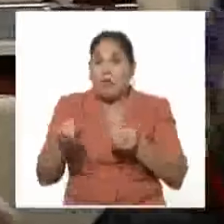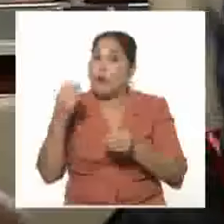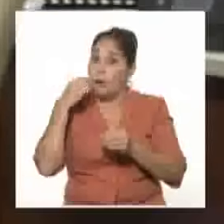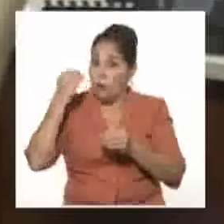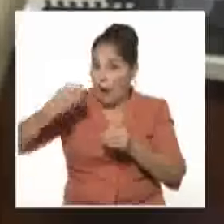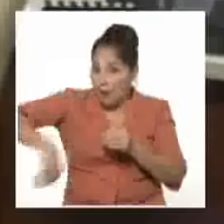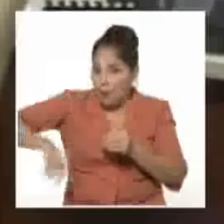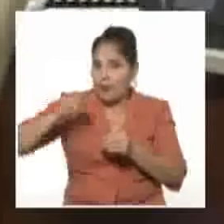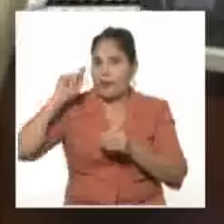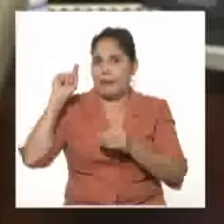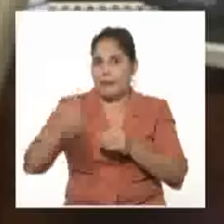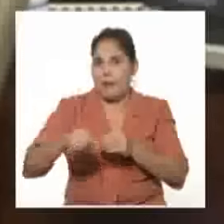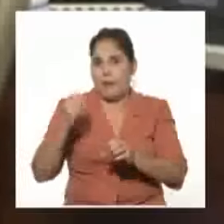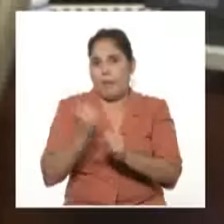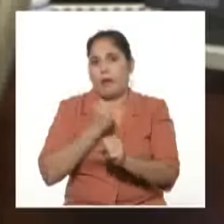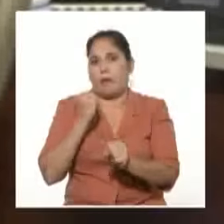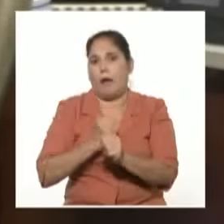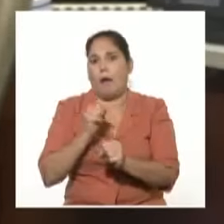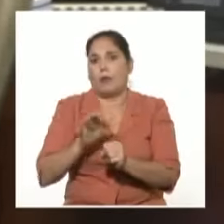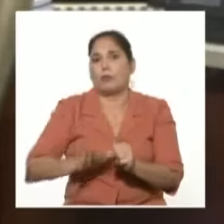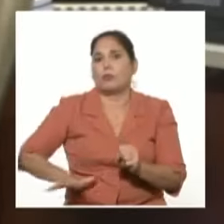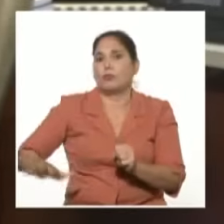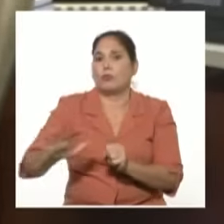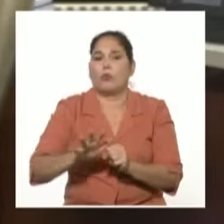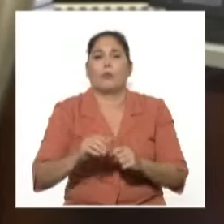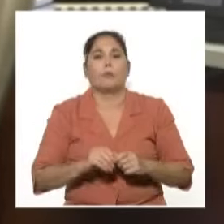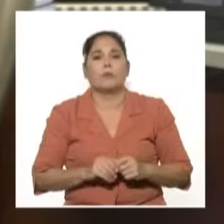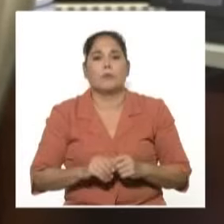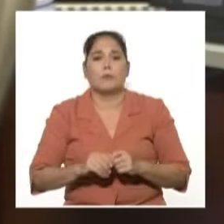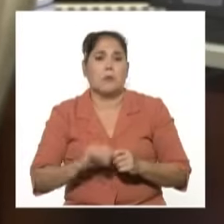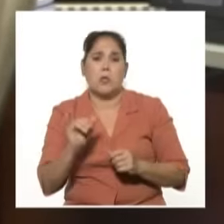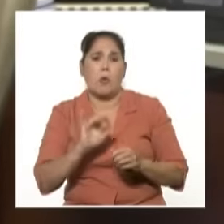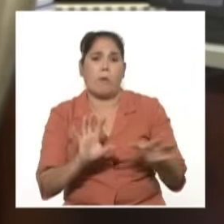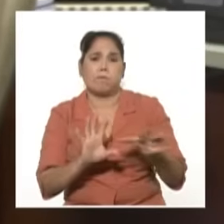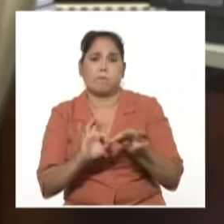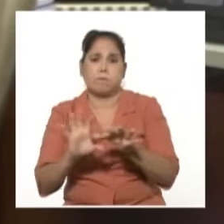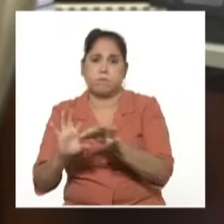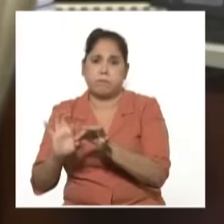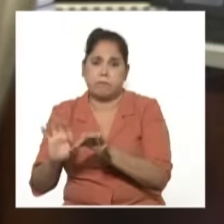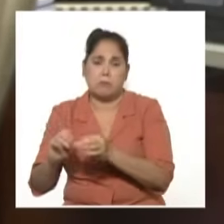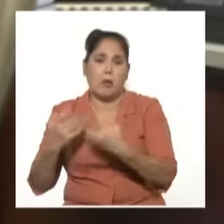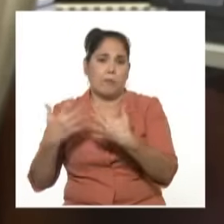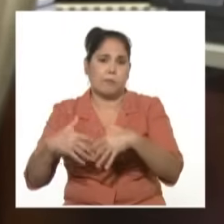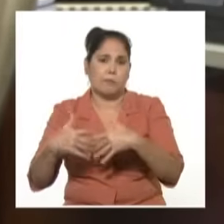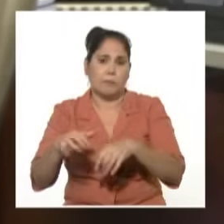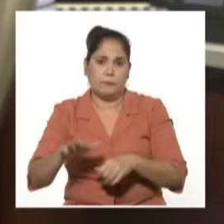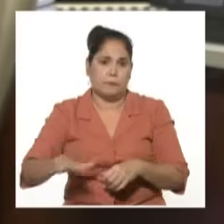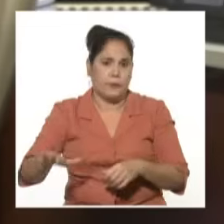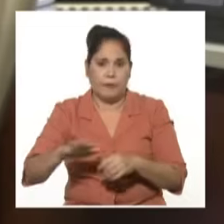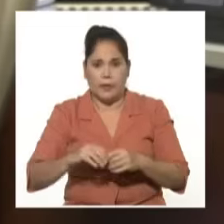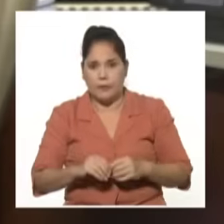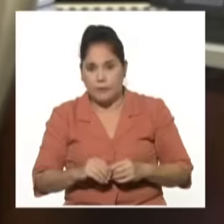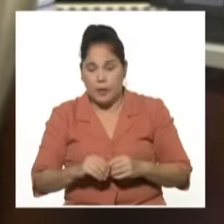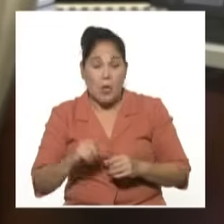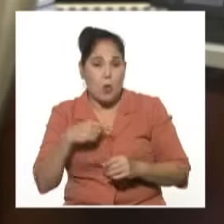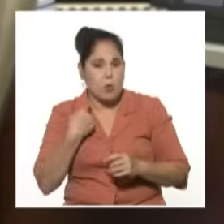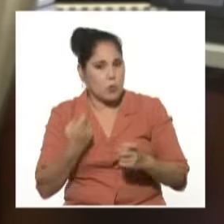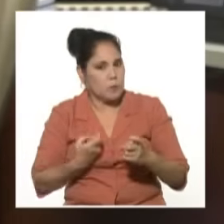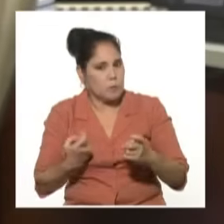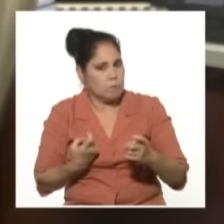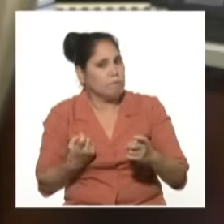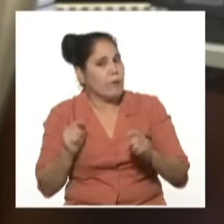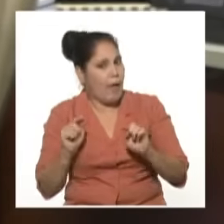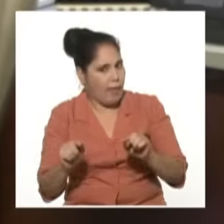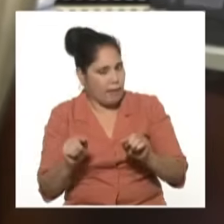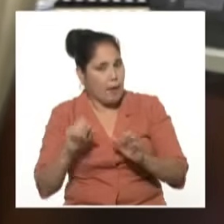nueva oportunidad de trabajo, de formación, de encadenamiento productivo. Hemos insistido en